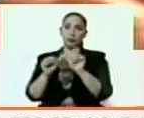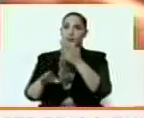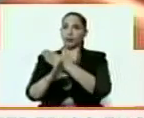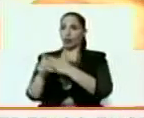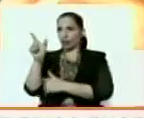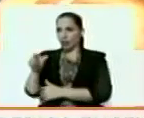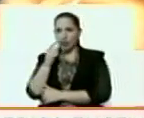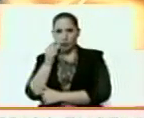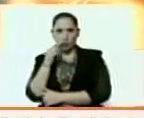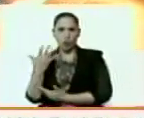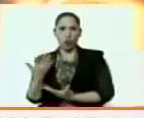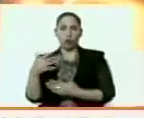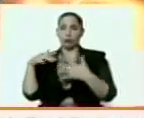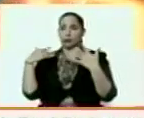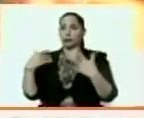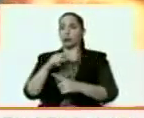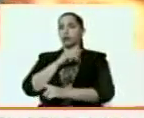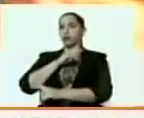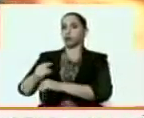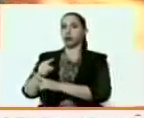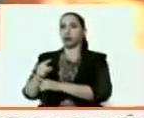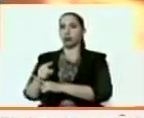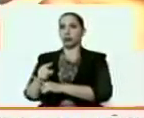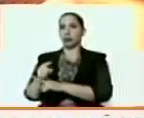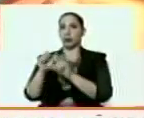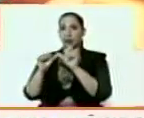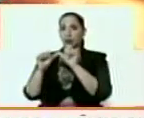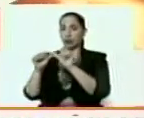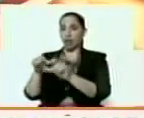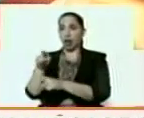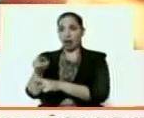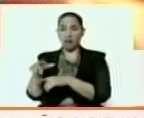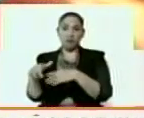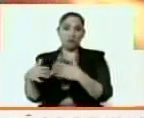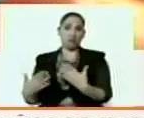porque se le bastantes denuncias que ha habido. O sea, si lo mantienen ahí